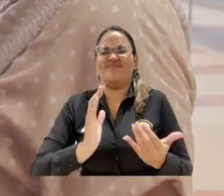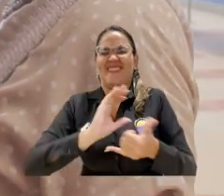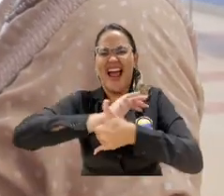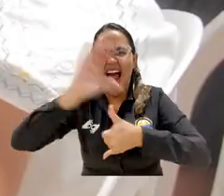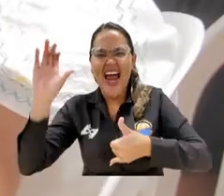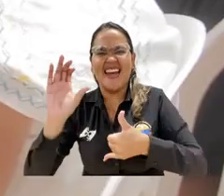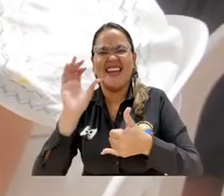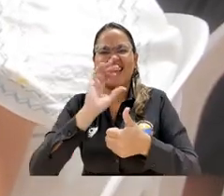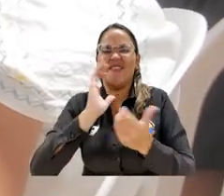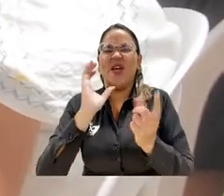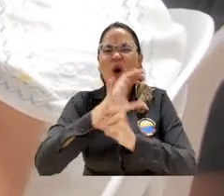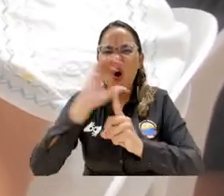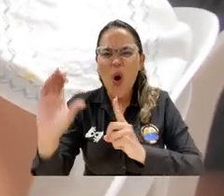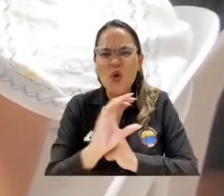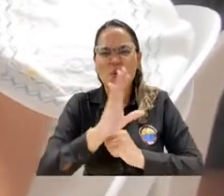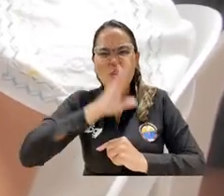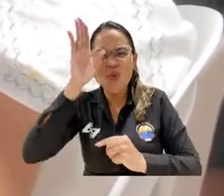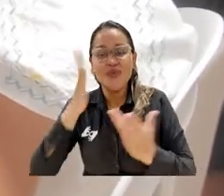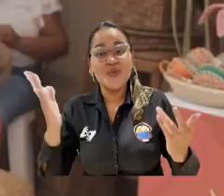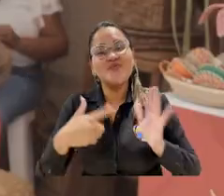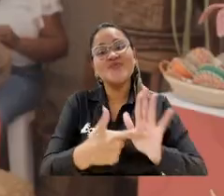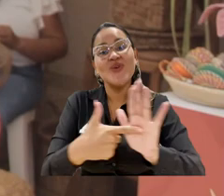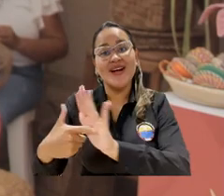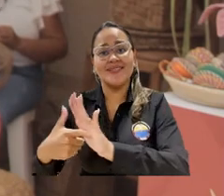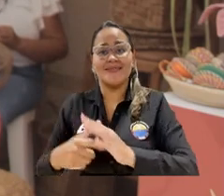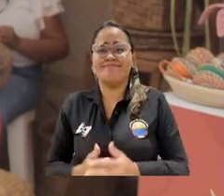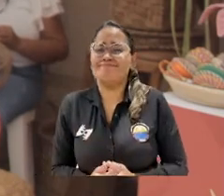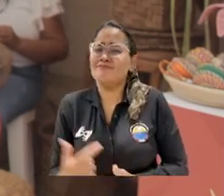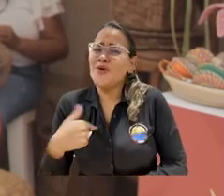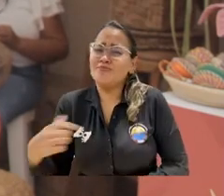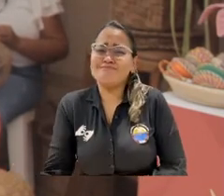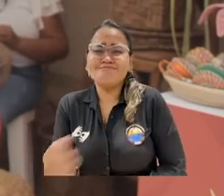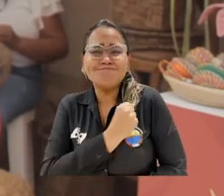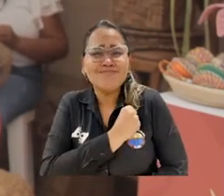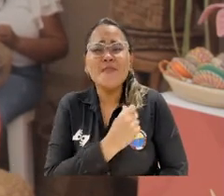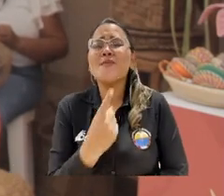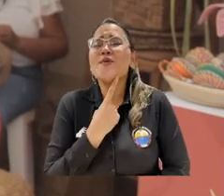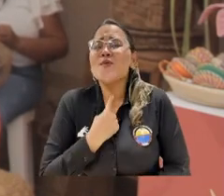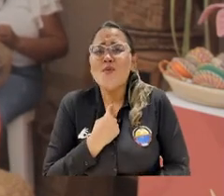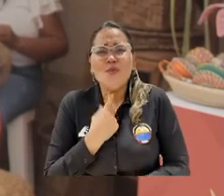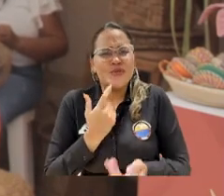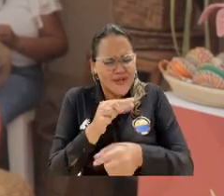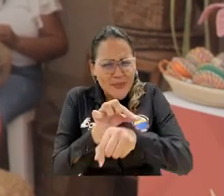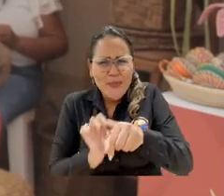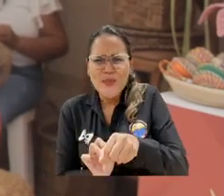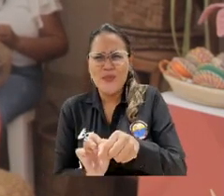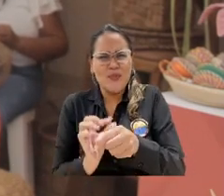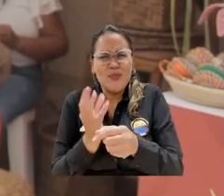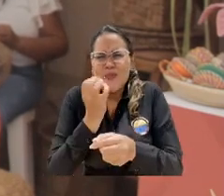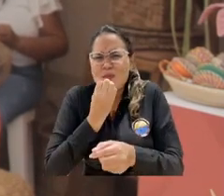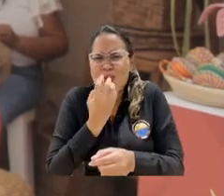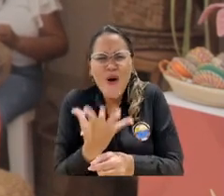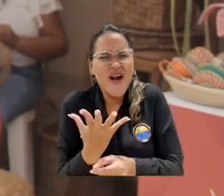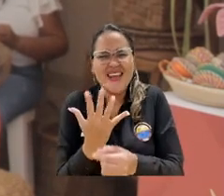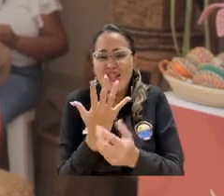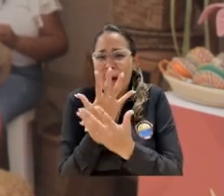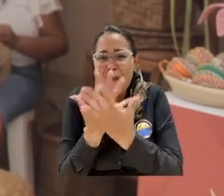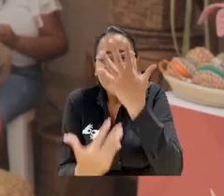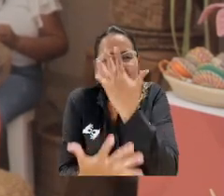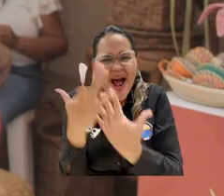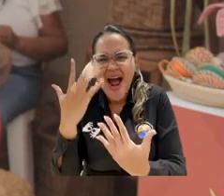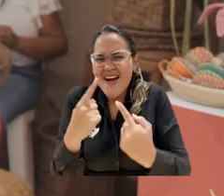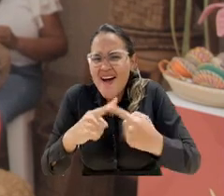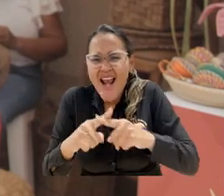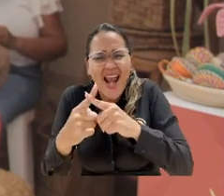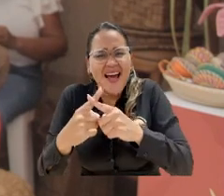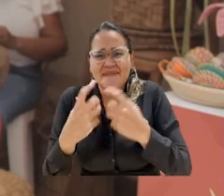que destaca la riqueza cultural del Caribe. Soy una enamorada de las artesanías. Me encanta todo hecho